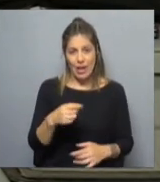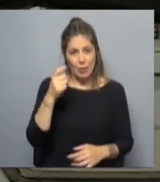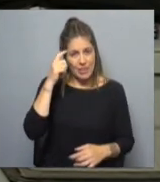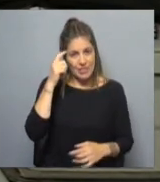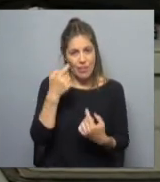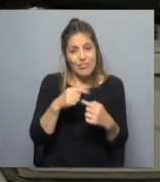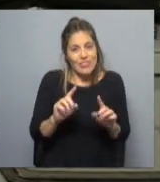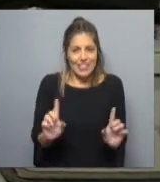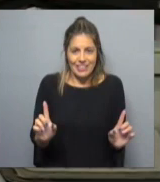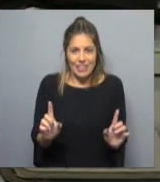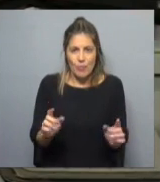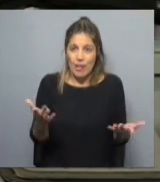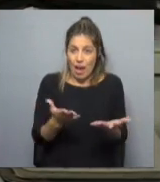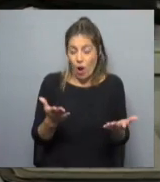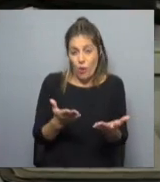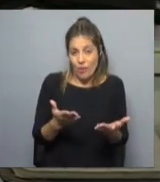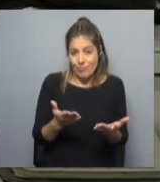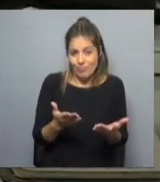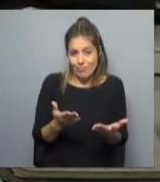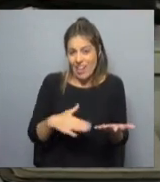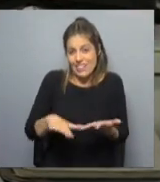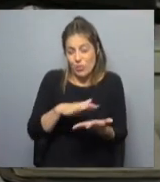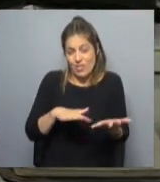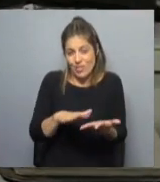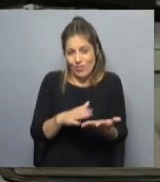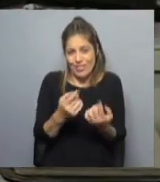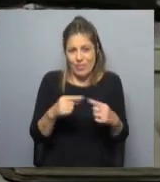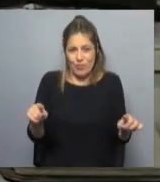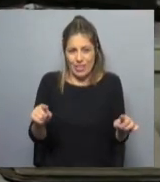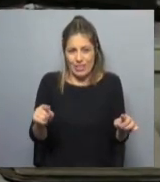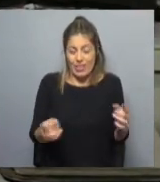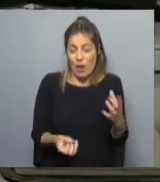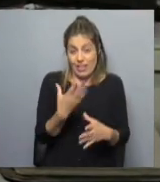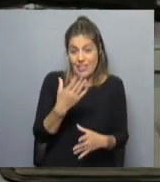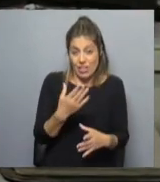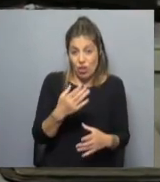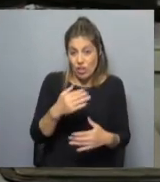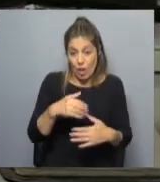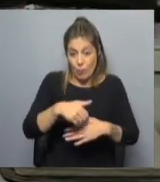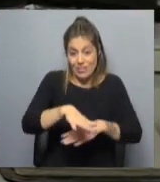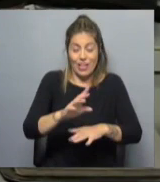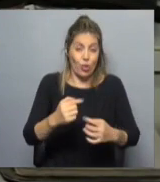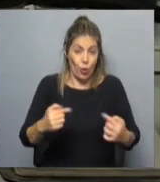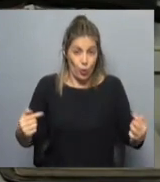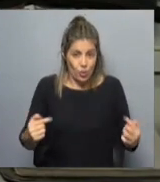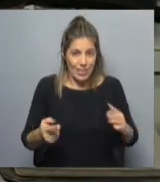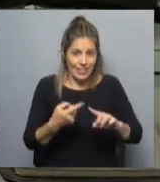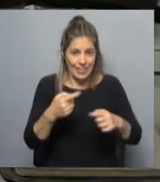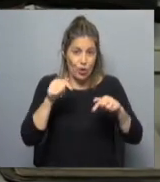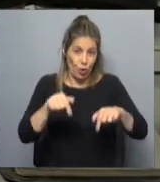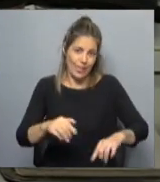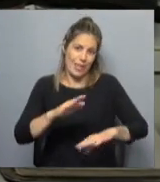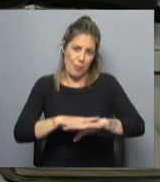otras cosas. Pero bueno, están pasando ahora. Ahora que salió, están pasando cosas que tiene que ver con este